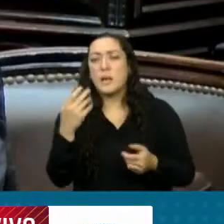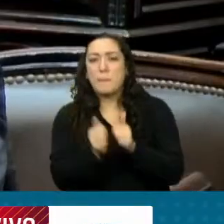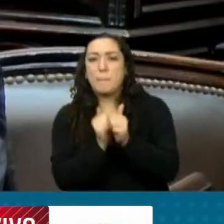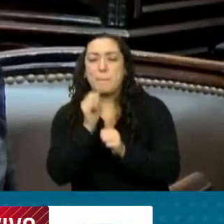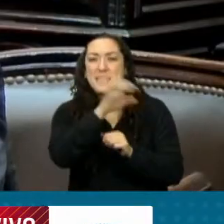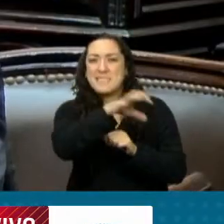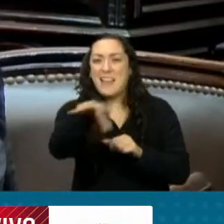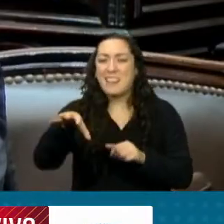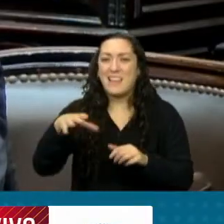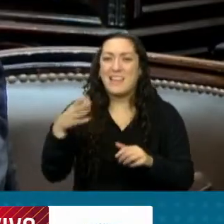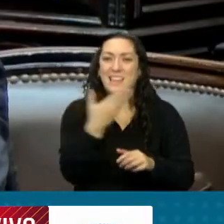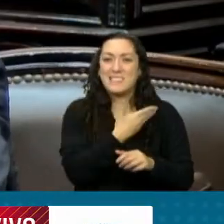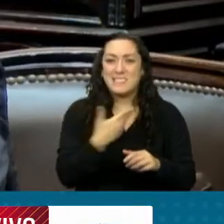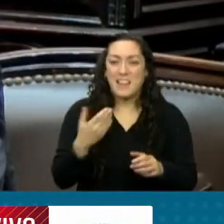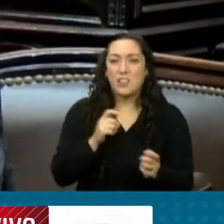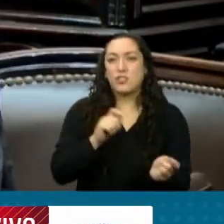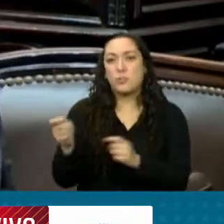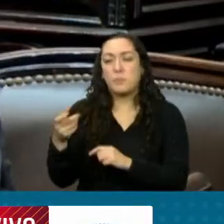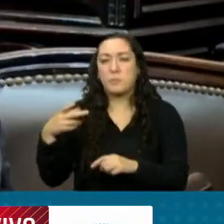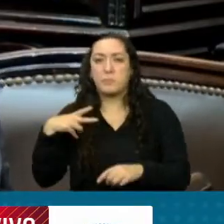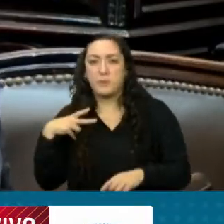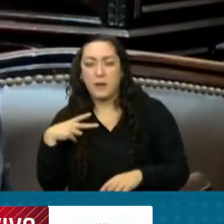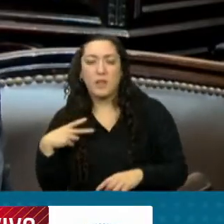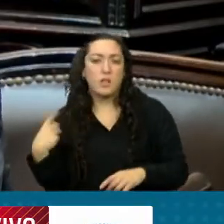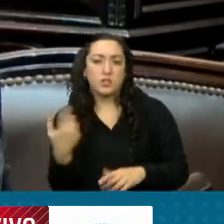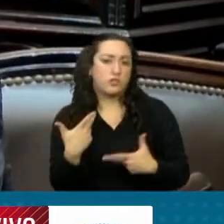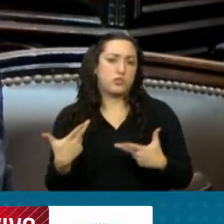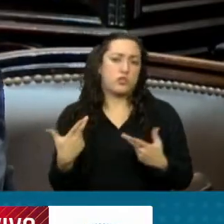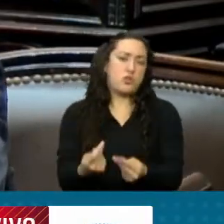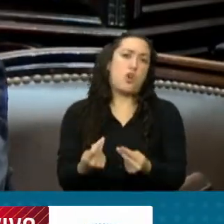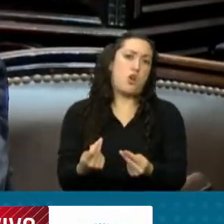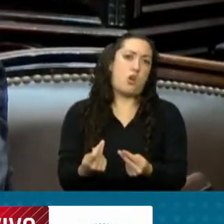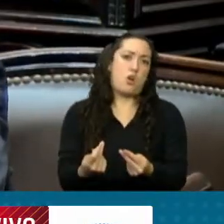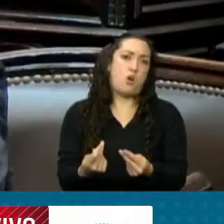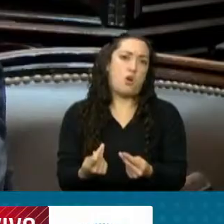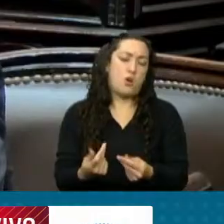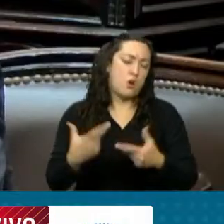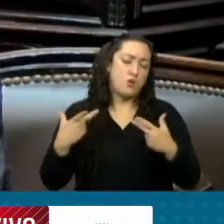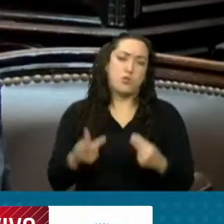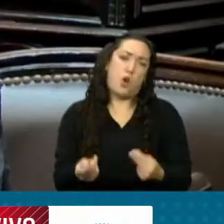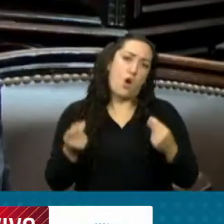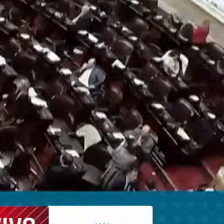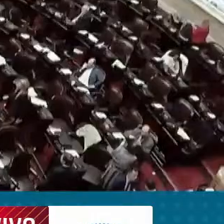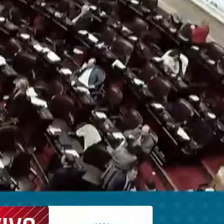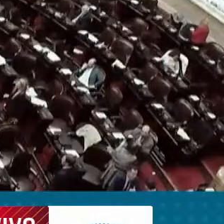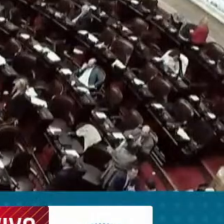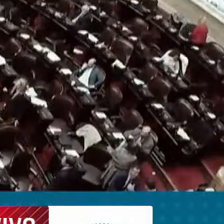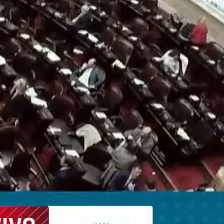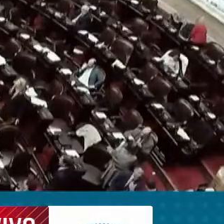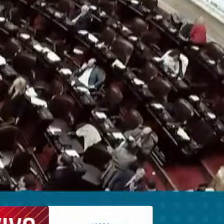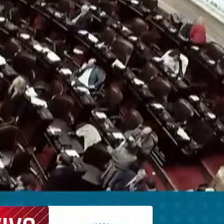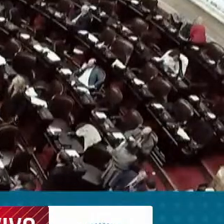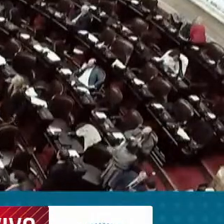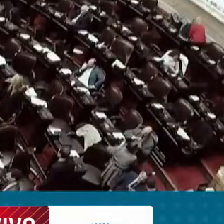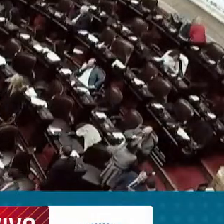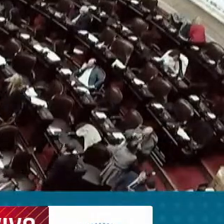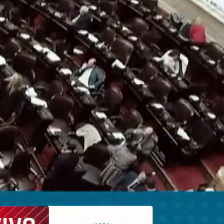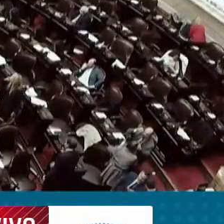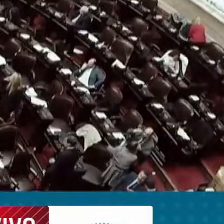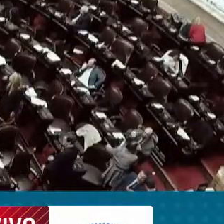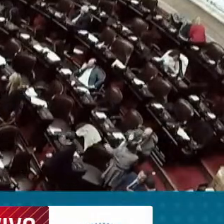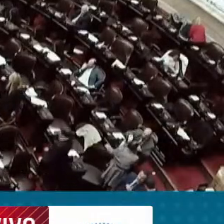caiga dentro de la pobreza, está calculado en 1.200.000 pesos. En realidad, ahí vos tenés una discusión